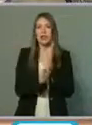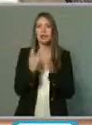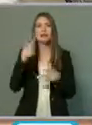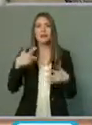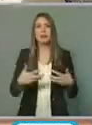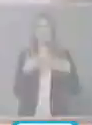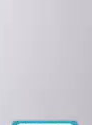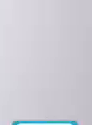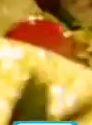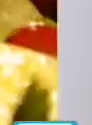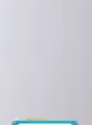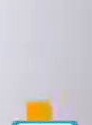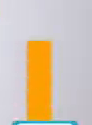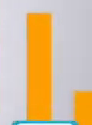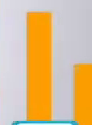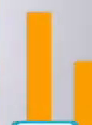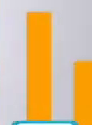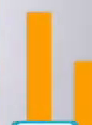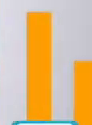de quinoa.